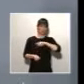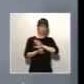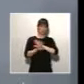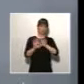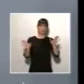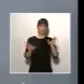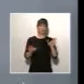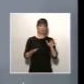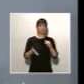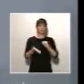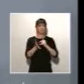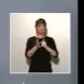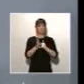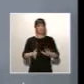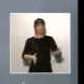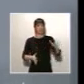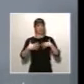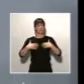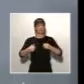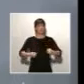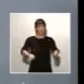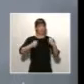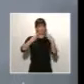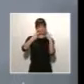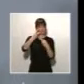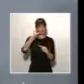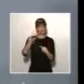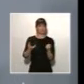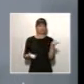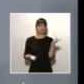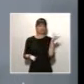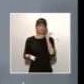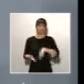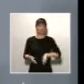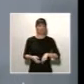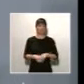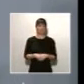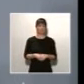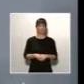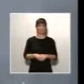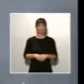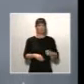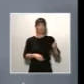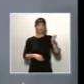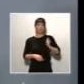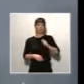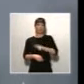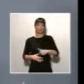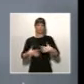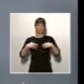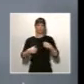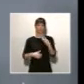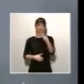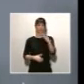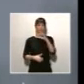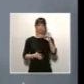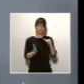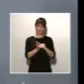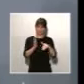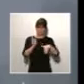Sistema Nacional de Salud. Saben que cuentan con más de 350.000 profesionales sanitarios y que